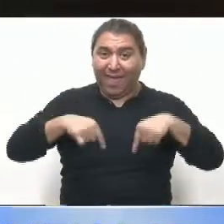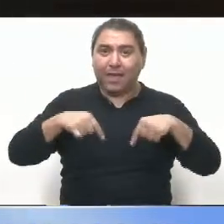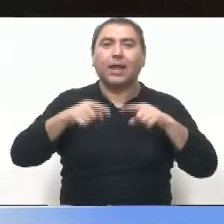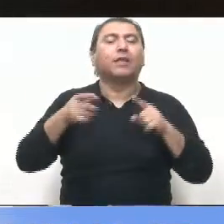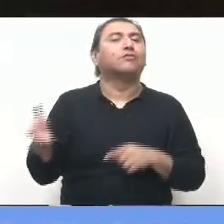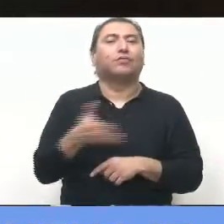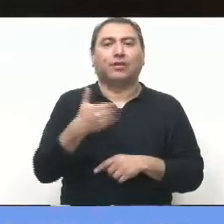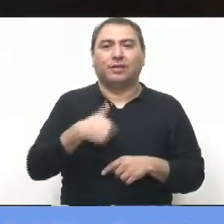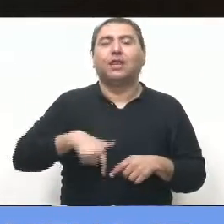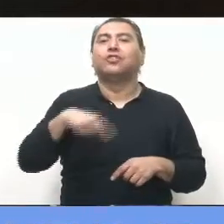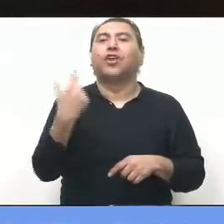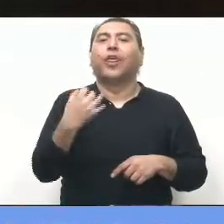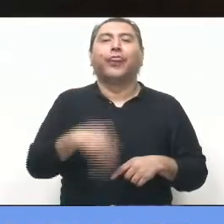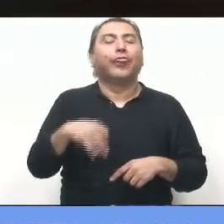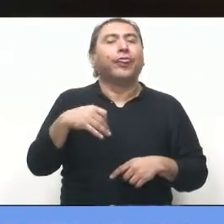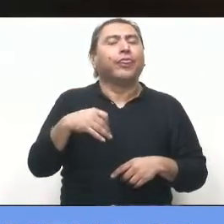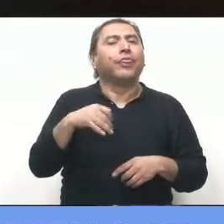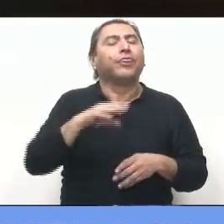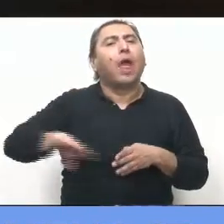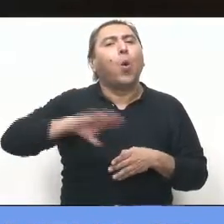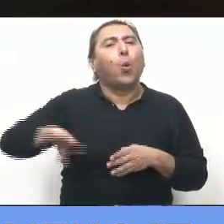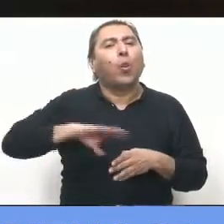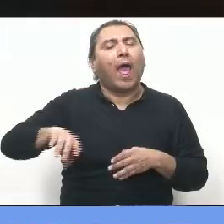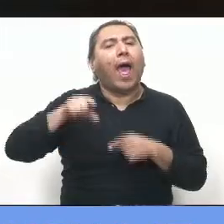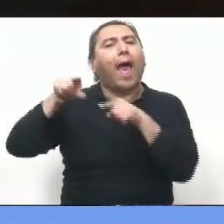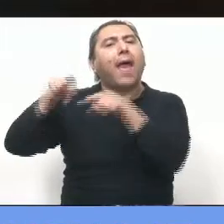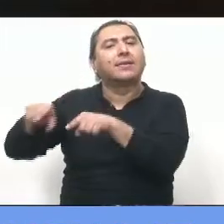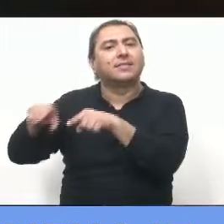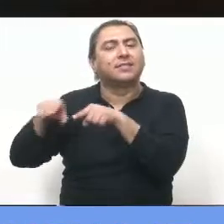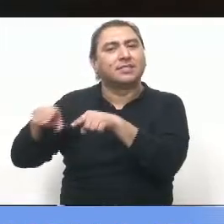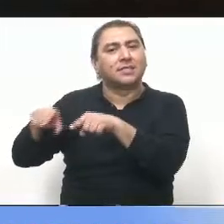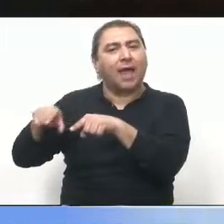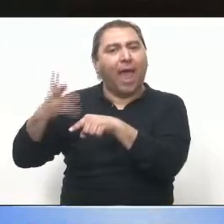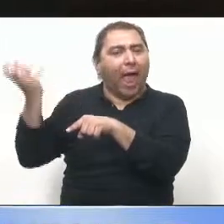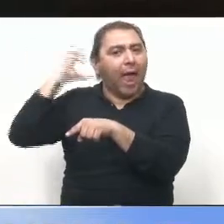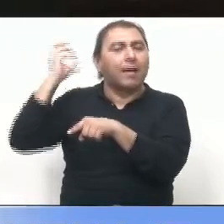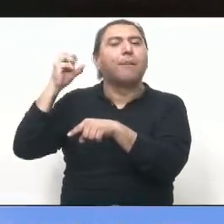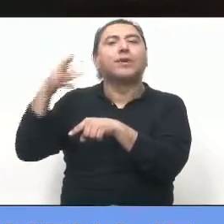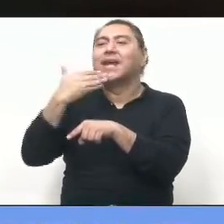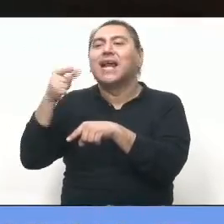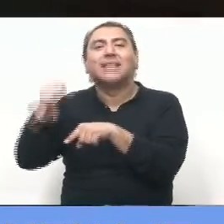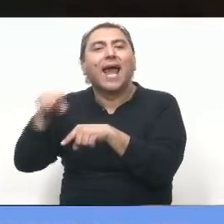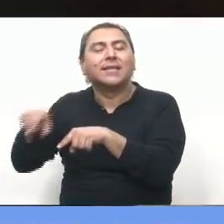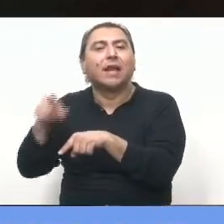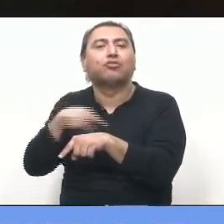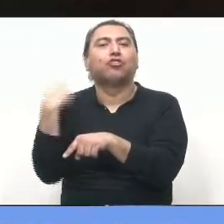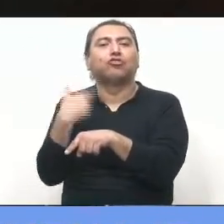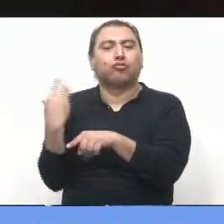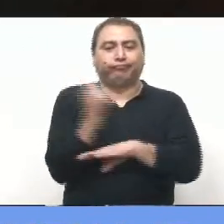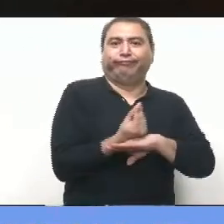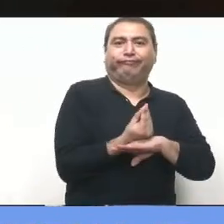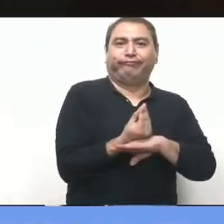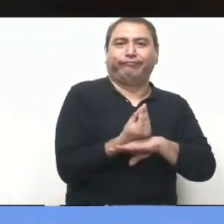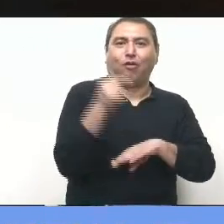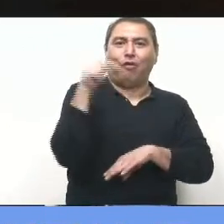debemos a Eva Perón la posibilidad de estar sentadas acá. Por Eva nosotros votamos y pudimos ser votadas. Y eso es algo